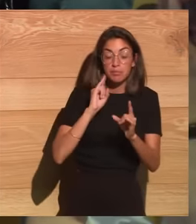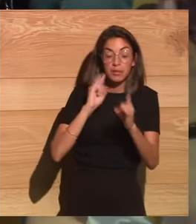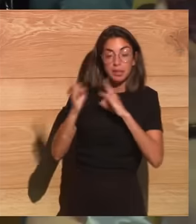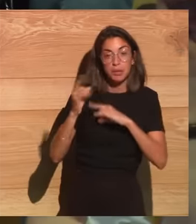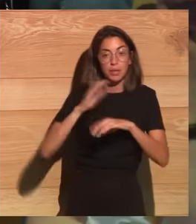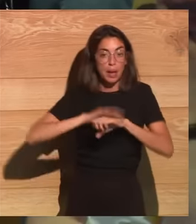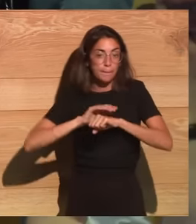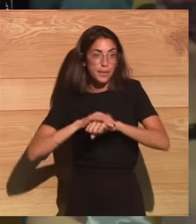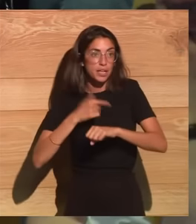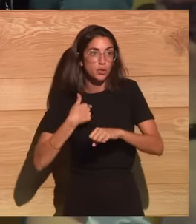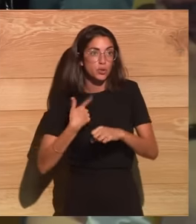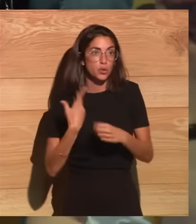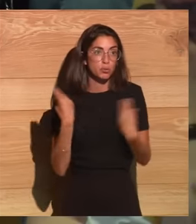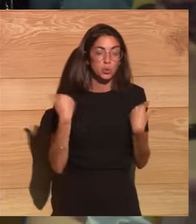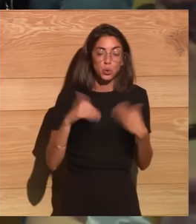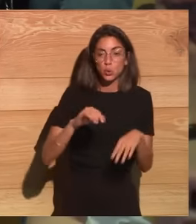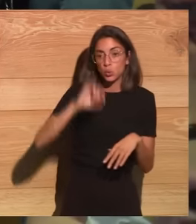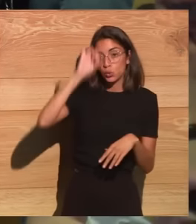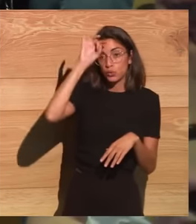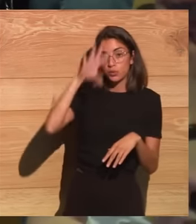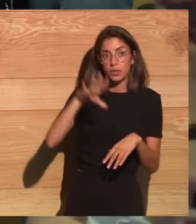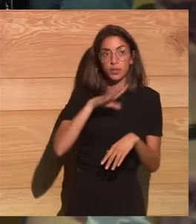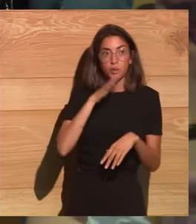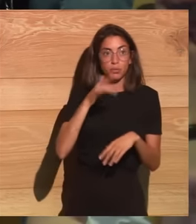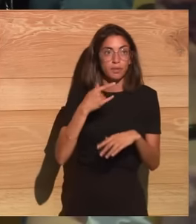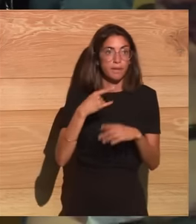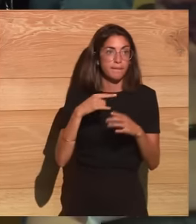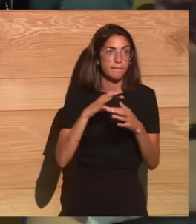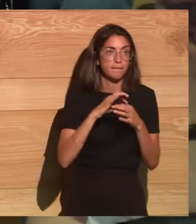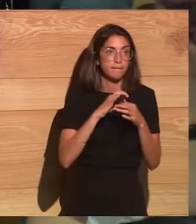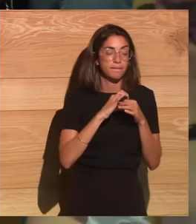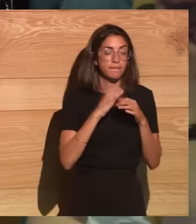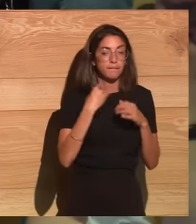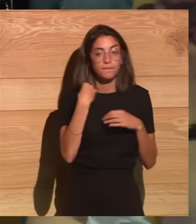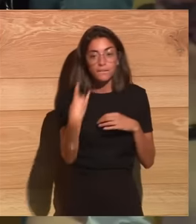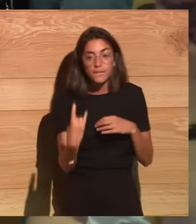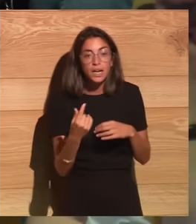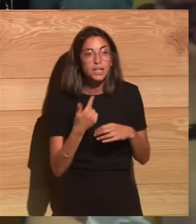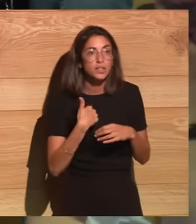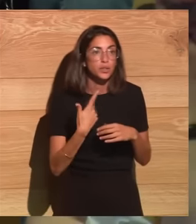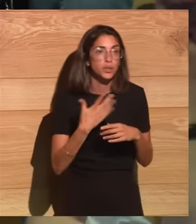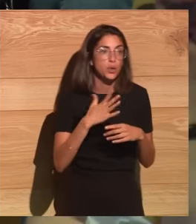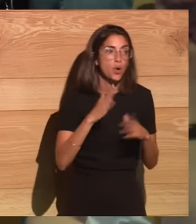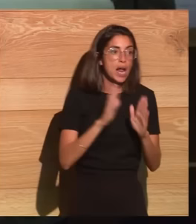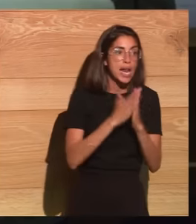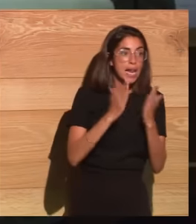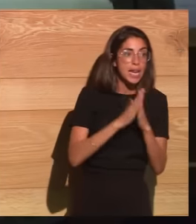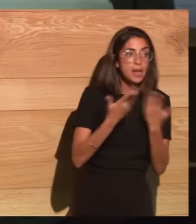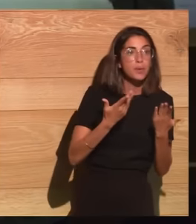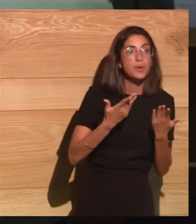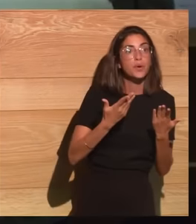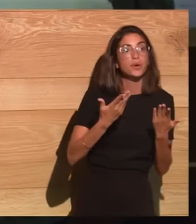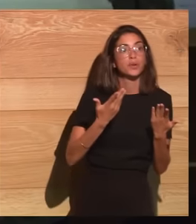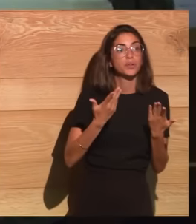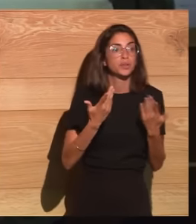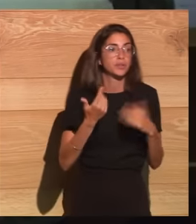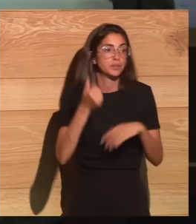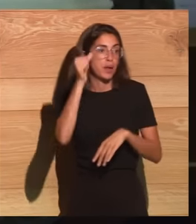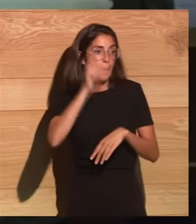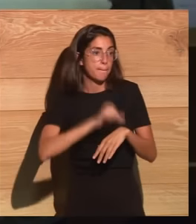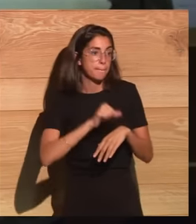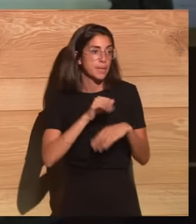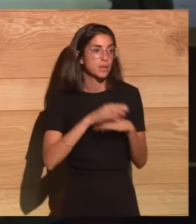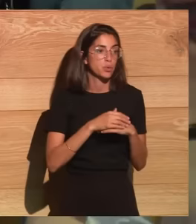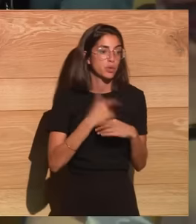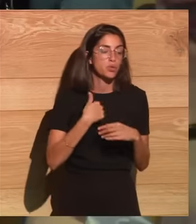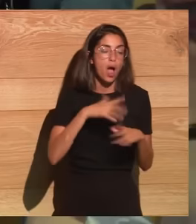ahí ya me pataste. Me quedé enganchado hasta que lo acabé, aprendiendo de música, aprendiendo de libros. Ah, ¿te lo has leído esta noche? No, me lo leí el viernes. Del